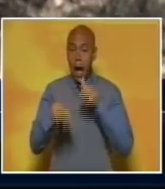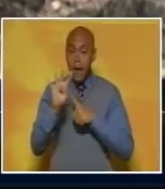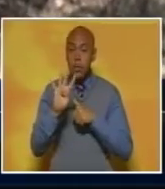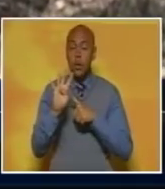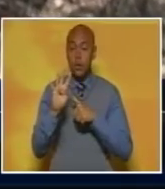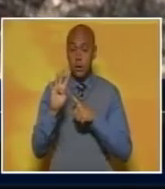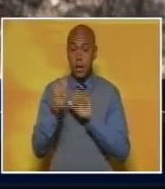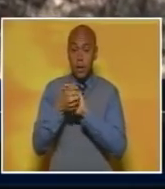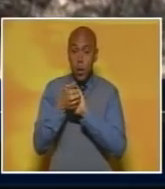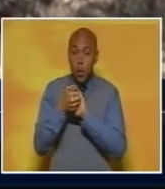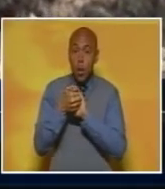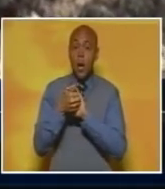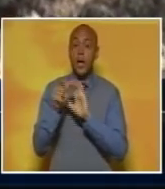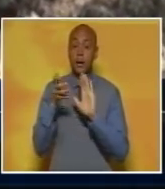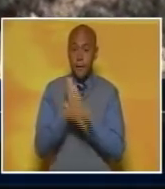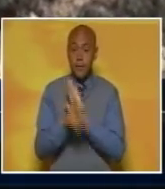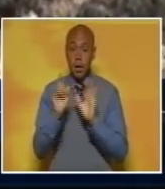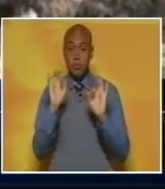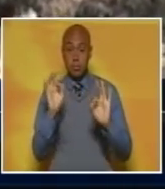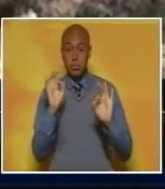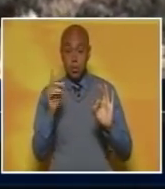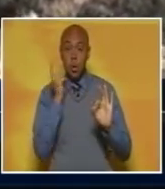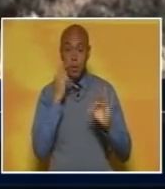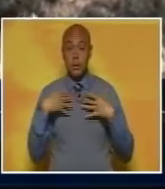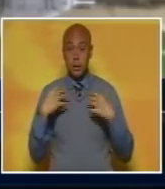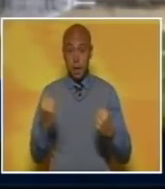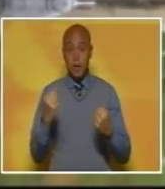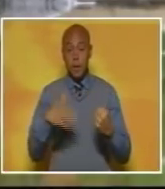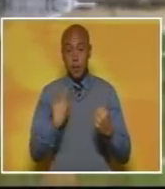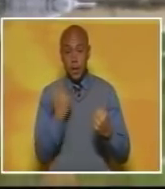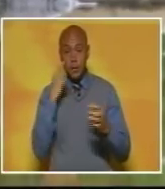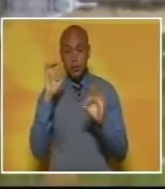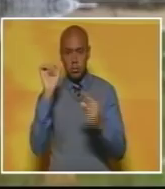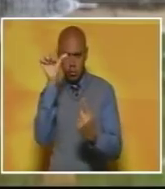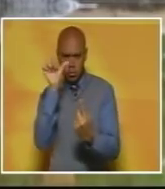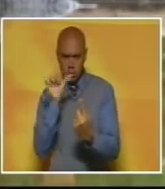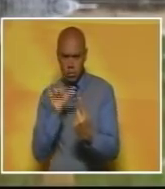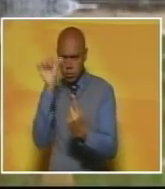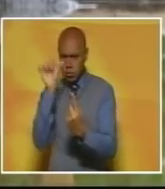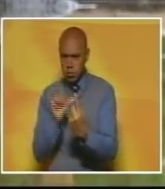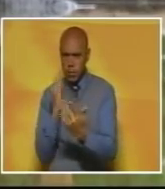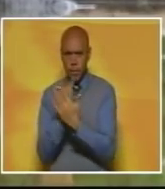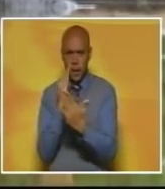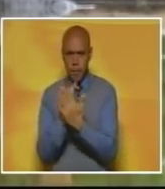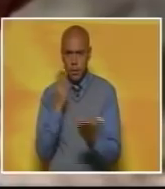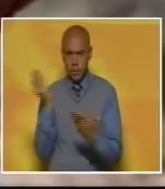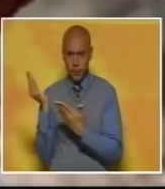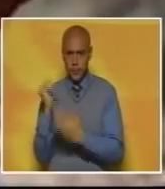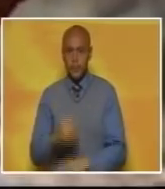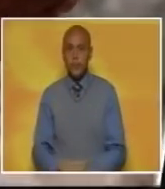tortugas, se encuentra saludable y muy activo y será monitoreado de forma permanente.